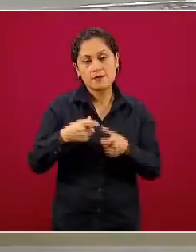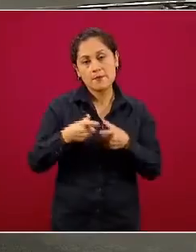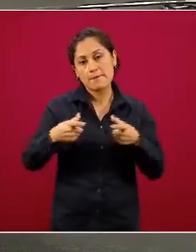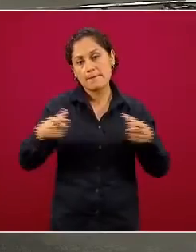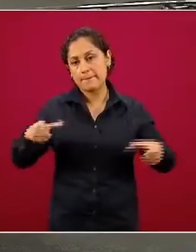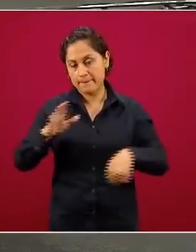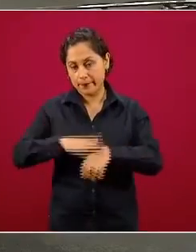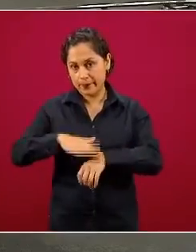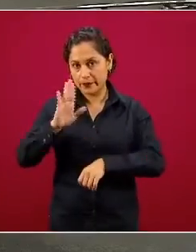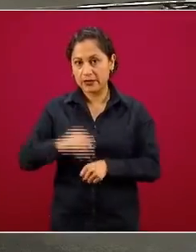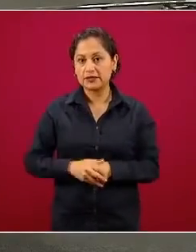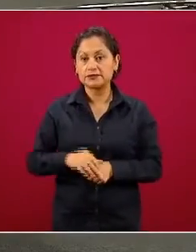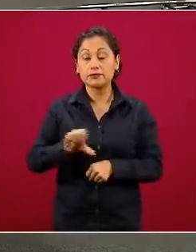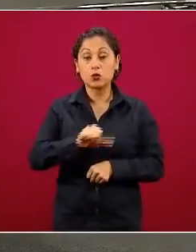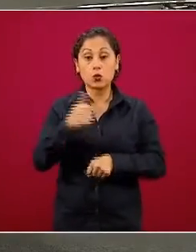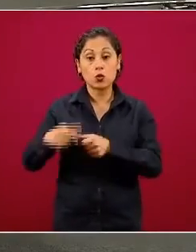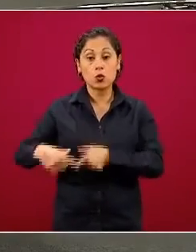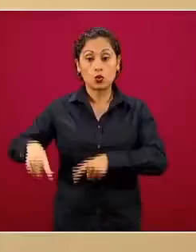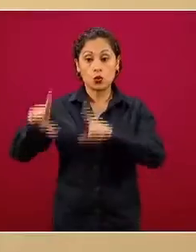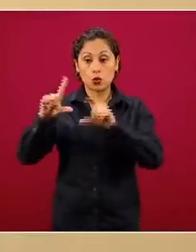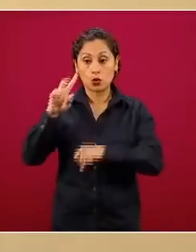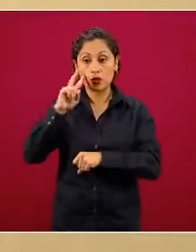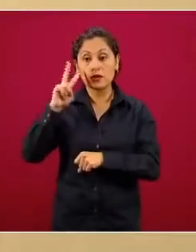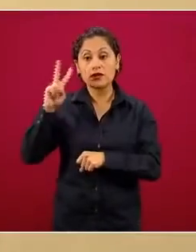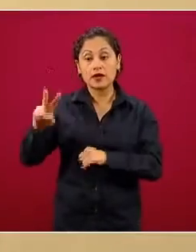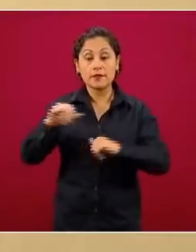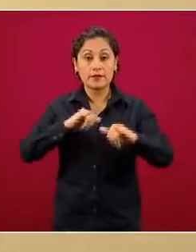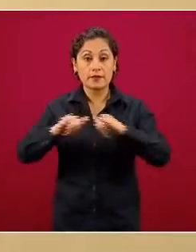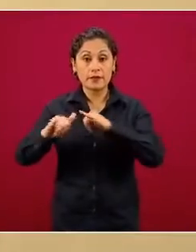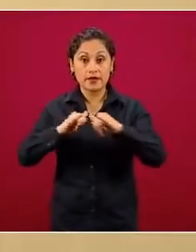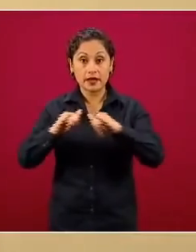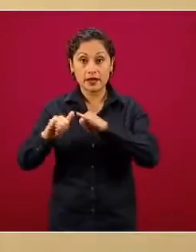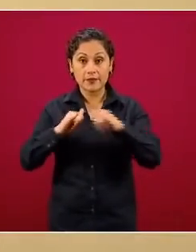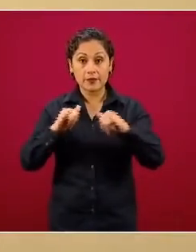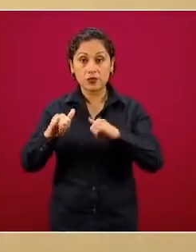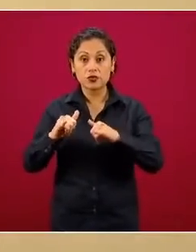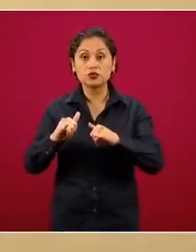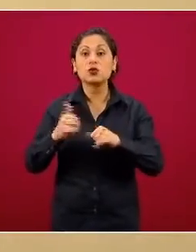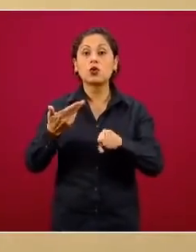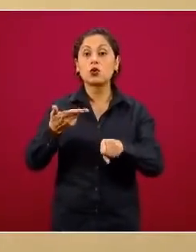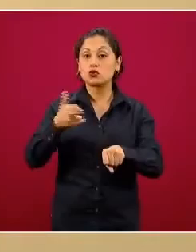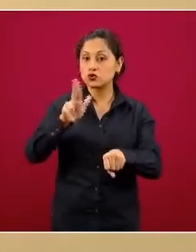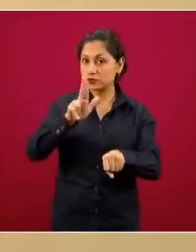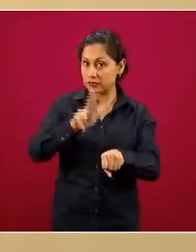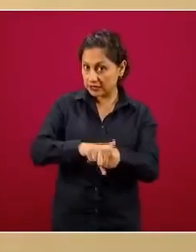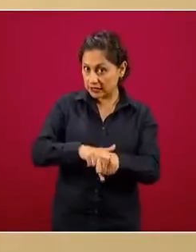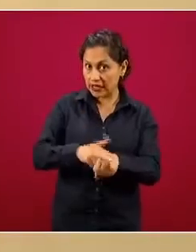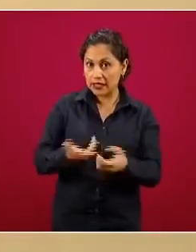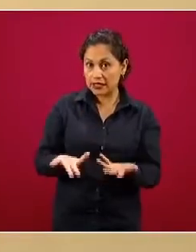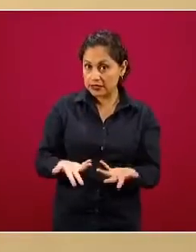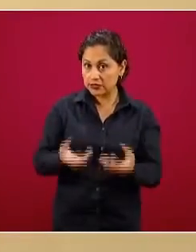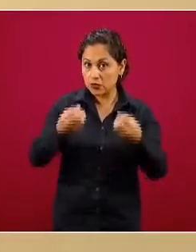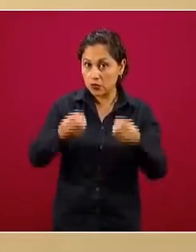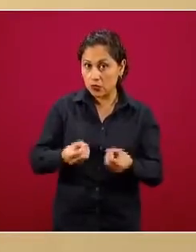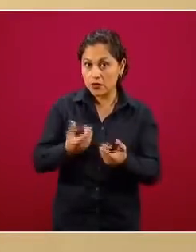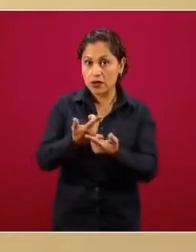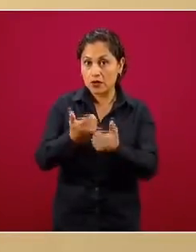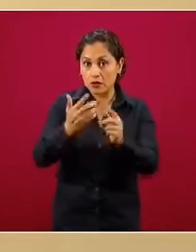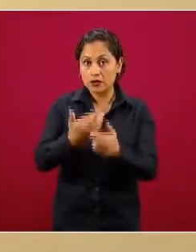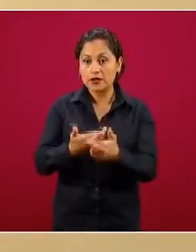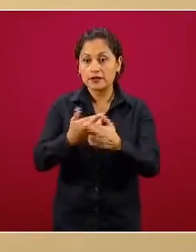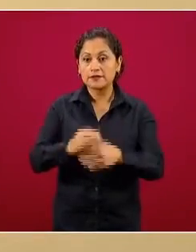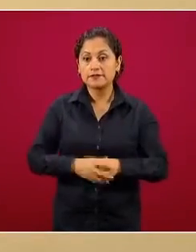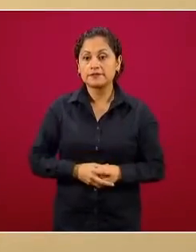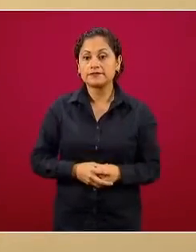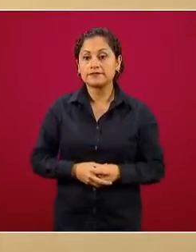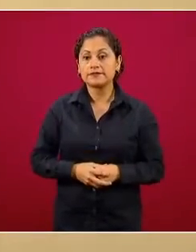siguiente diapositiva revisamos rápidamente la ocupación y disponibilidad. Continuamos con un 96% de